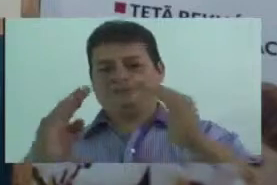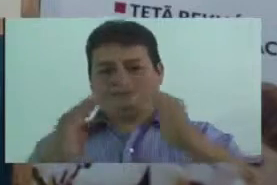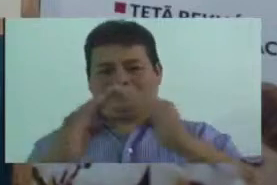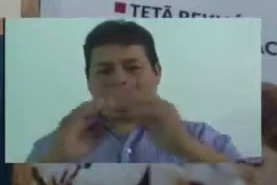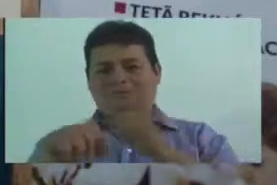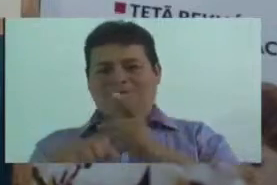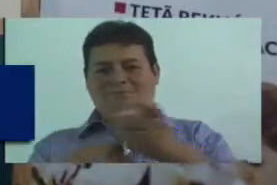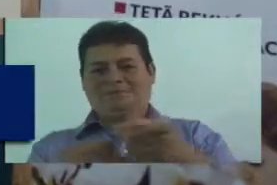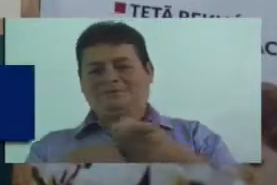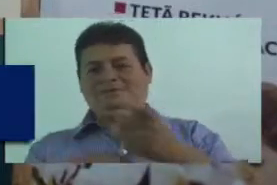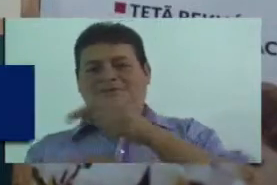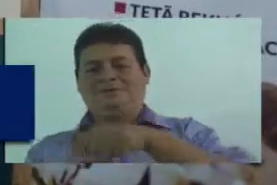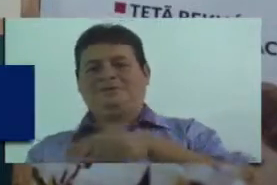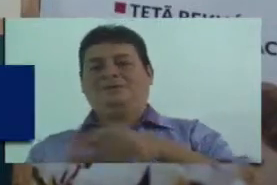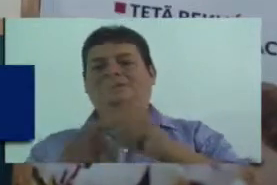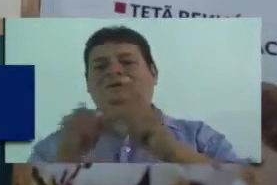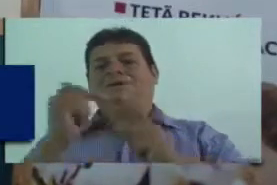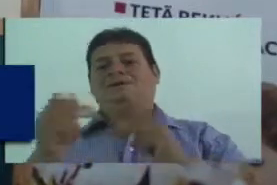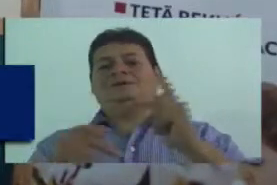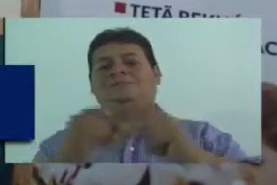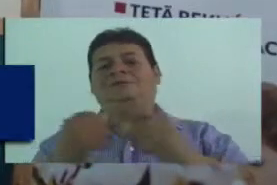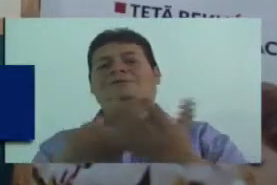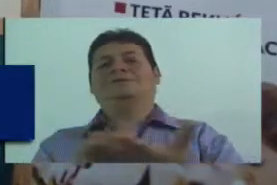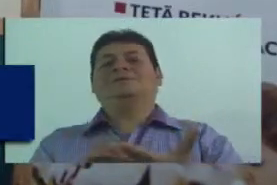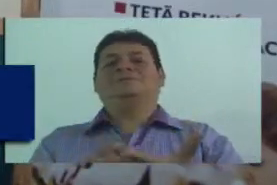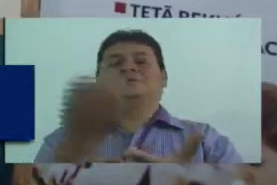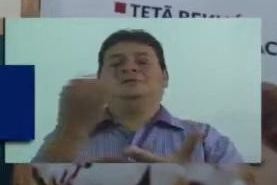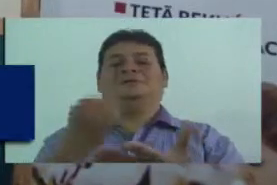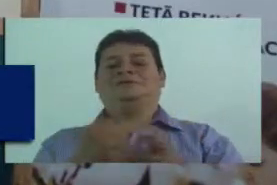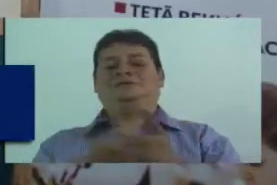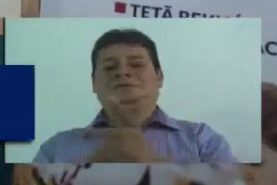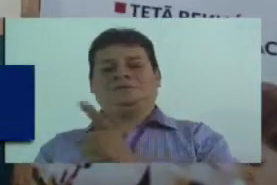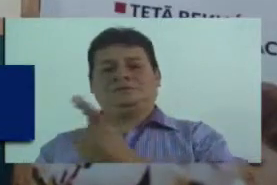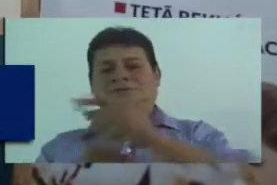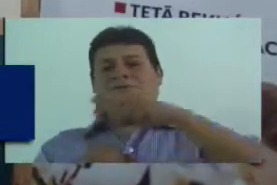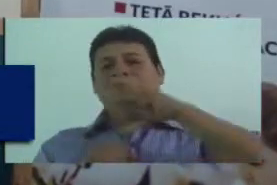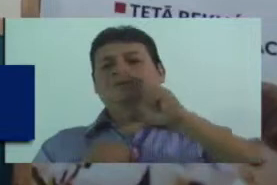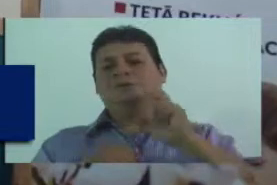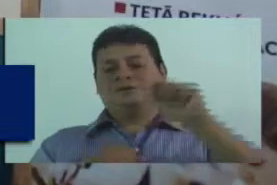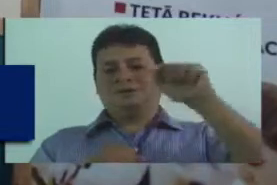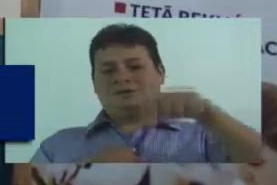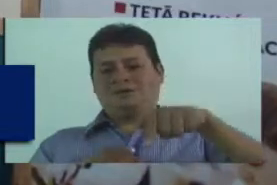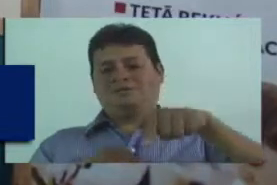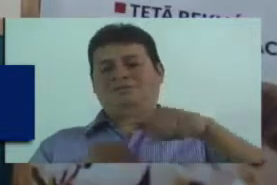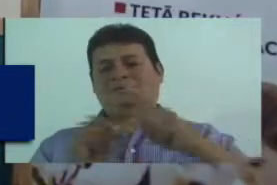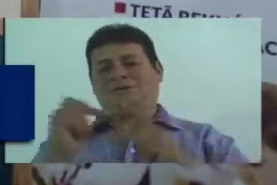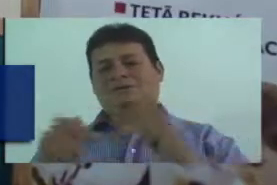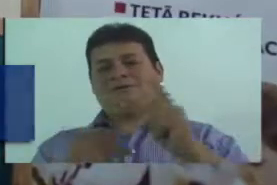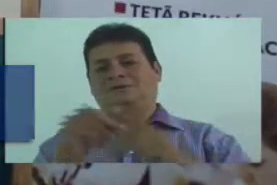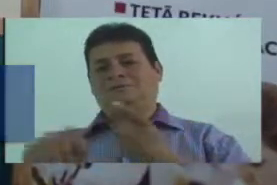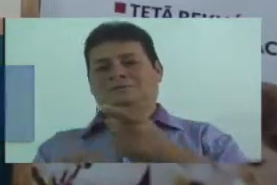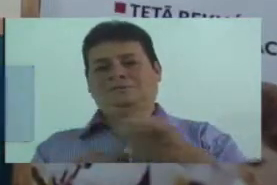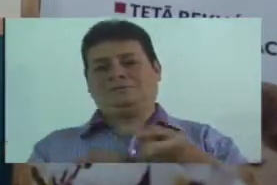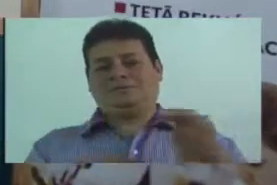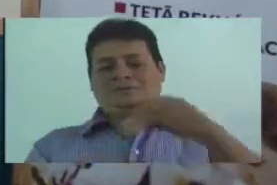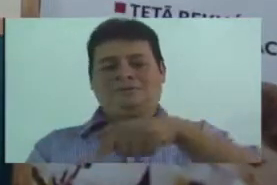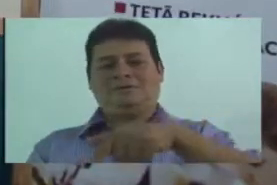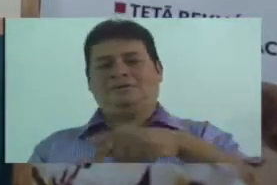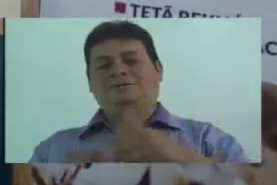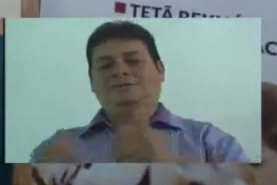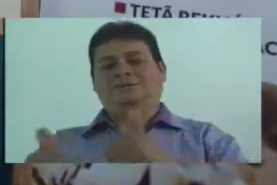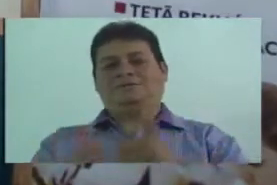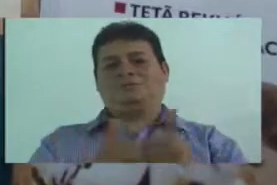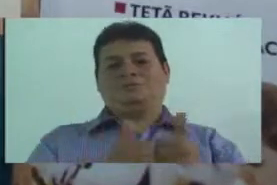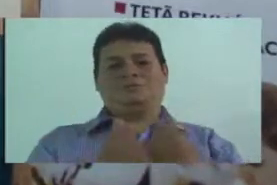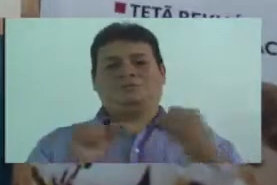casa, Ñembucú, un emprendimiento de la Dirección de Educación del Departamento Ñembucú. Y en esta